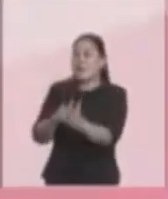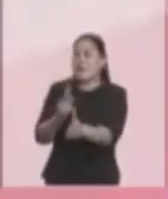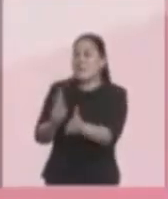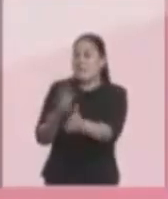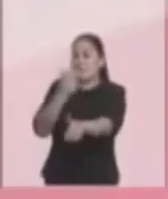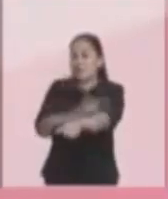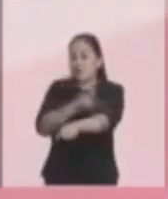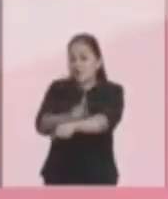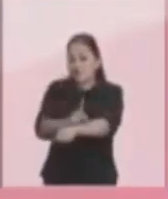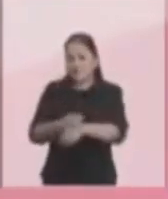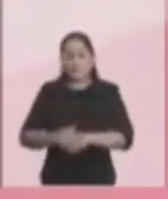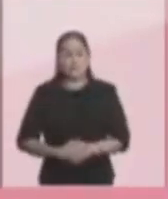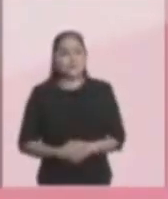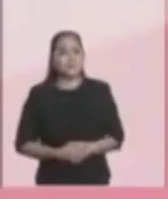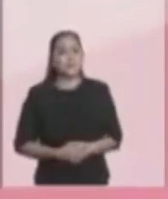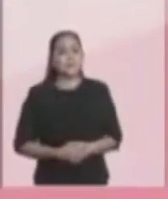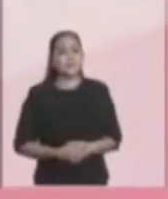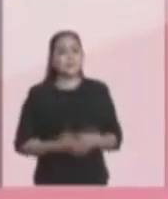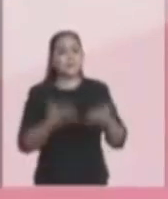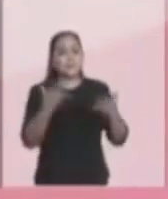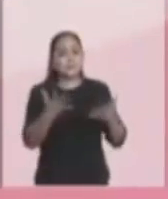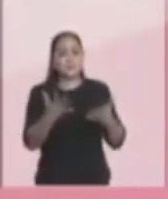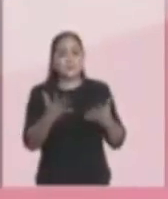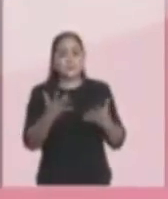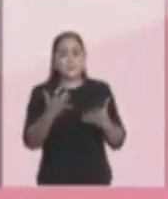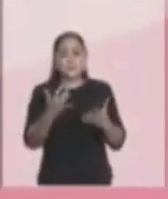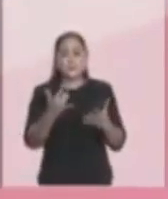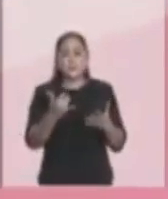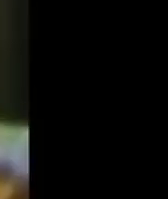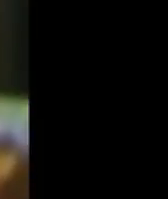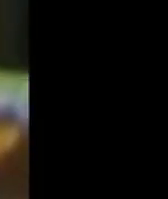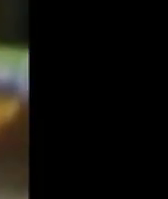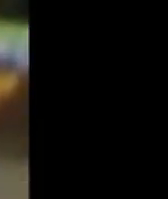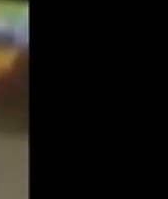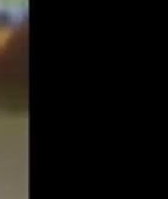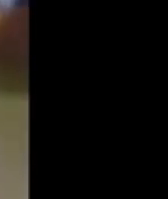bien. Y ahí está. Porque. Perdón. A ver. Y los tres departamentos.